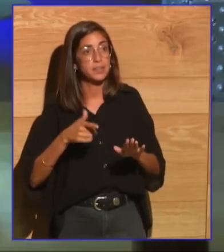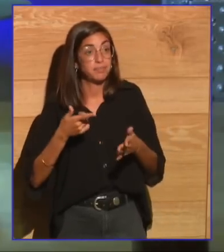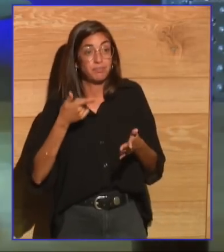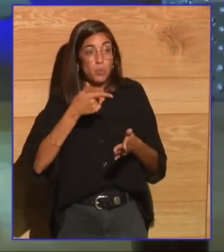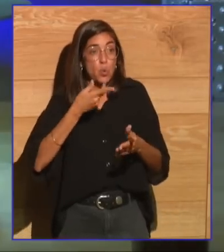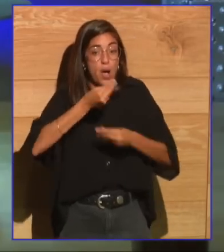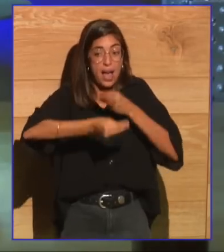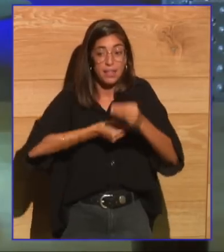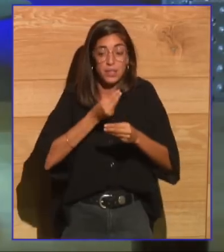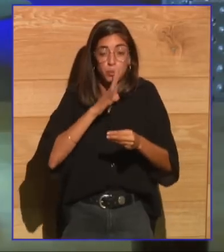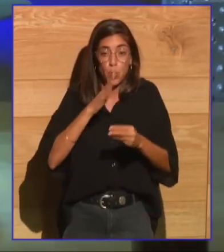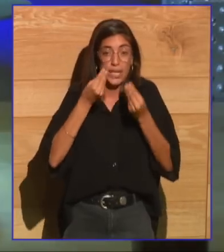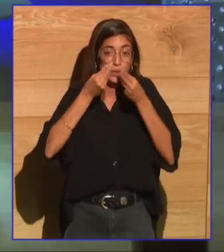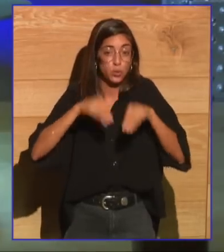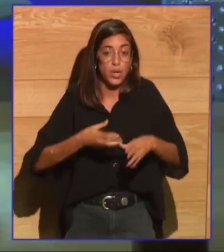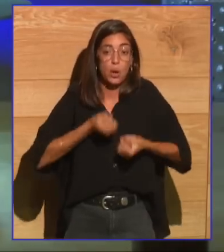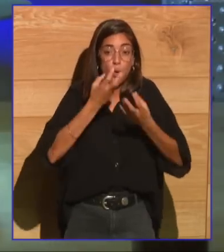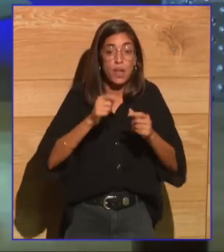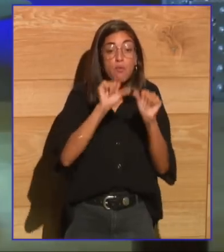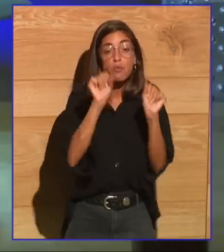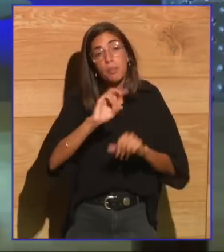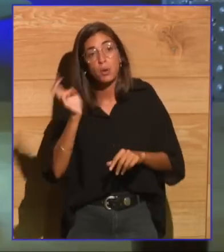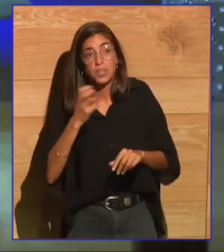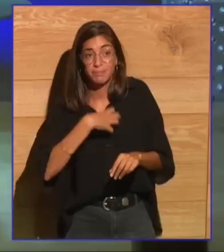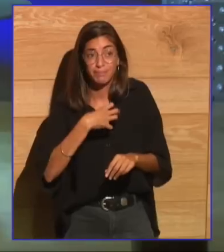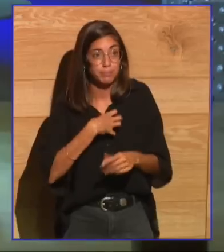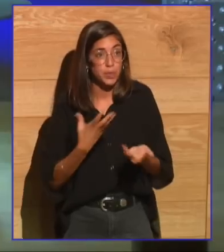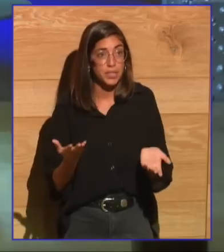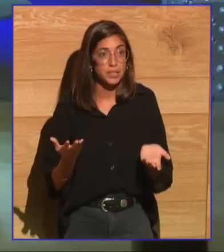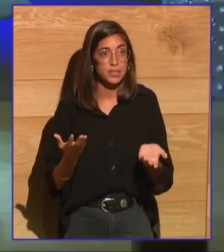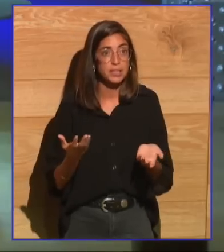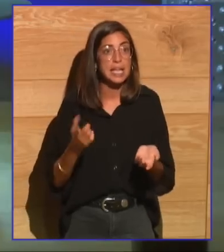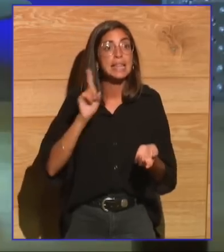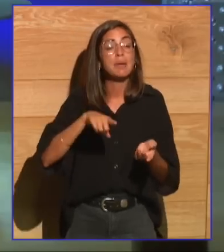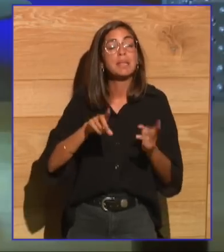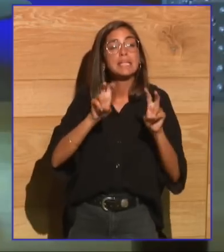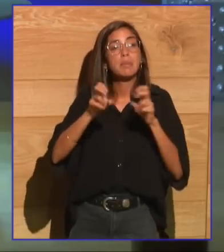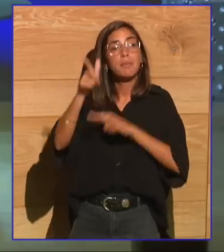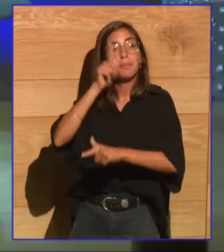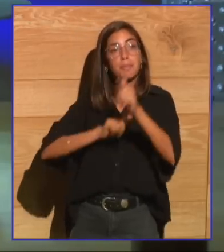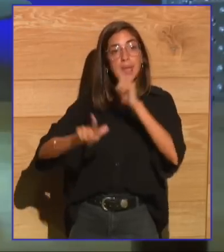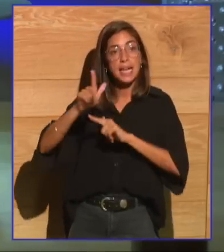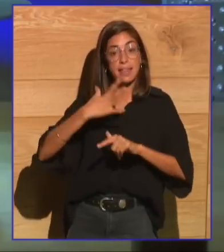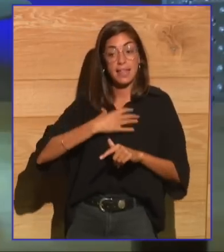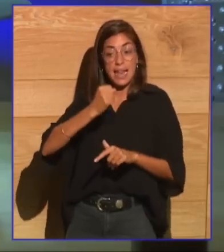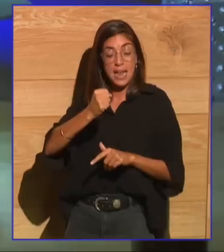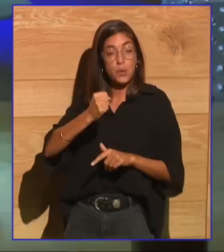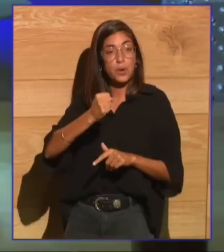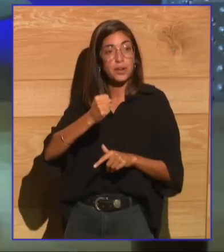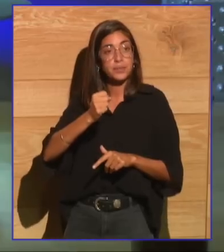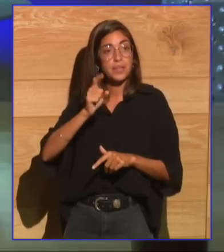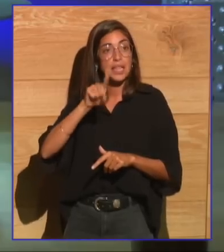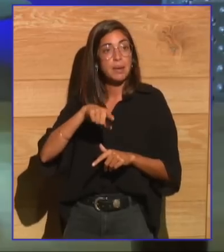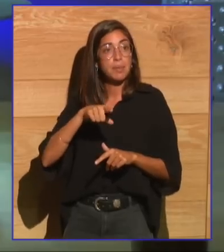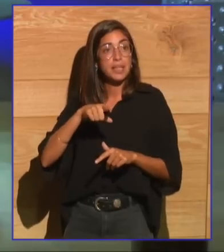tienes otra manera de contar una historia y además del viaje del héroe la expectativa de la llegada de la